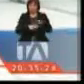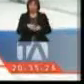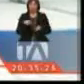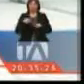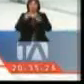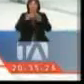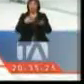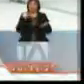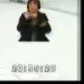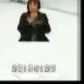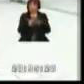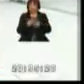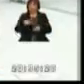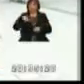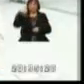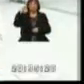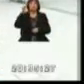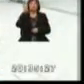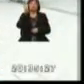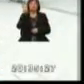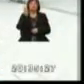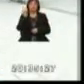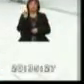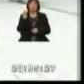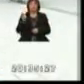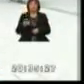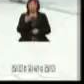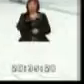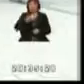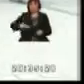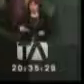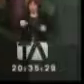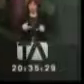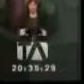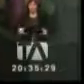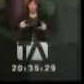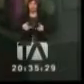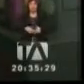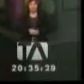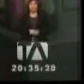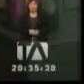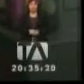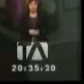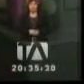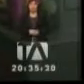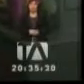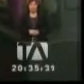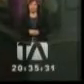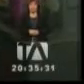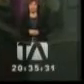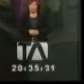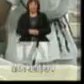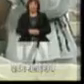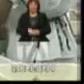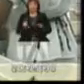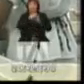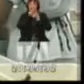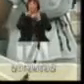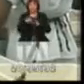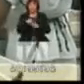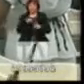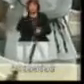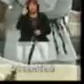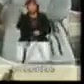sus propuestas el próximo 6 de octubre al presidente de la República. En la Cámara de Comercio de Guayaquil, en cambio, creen que las